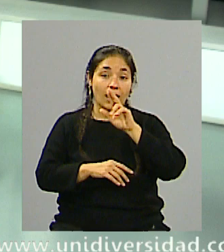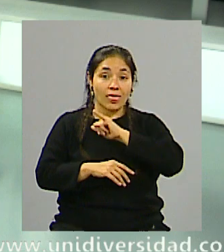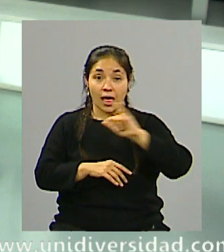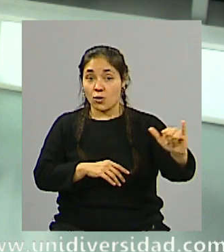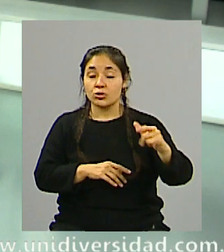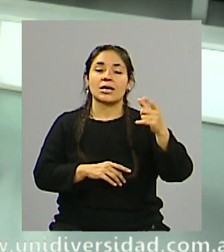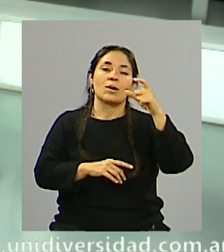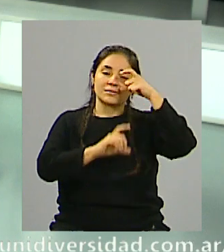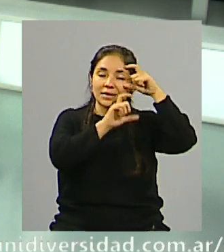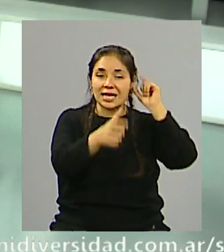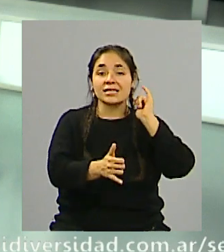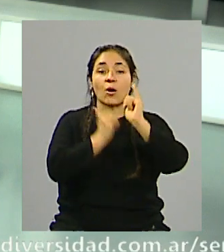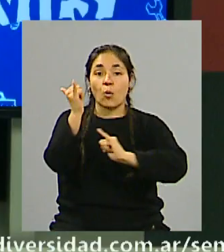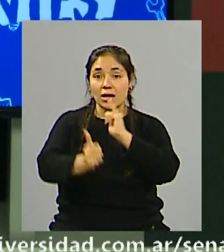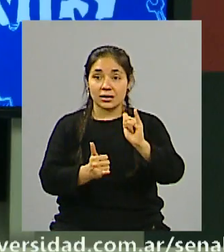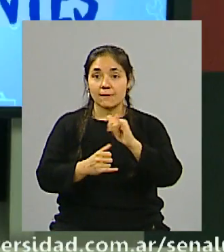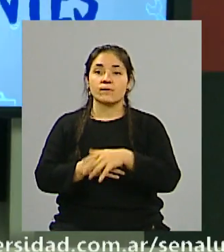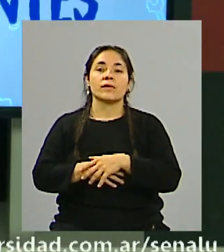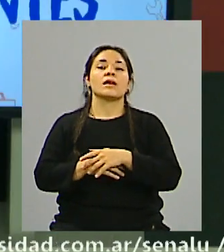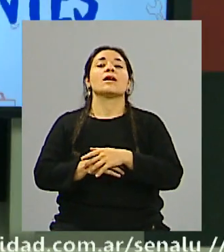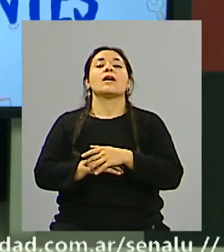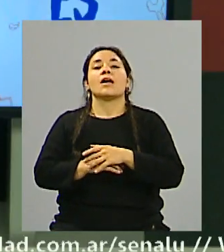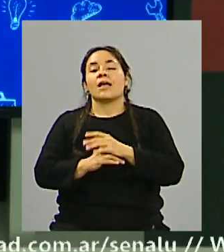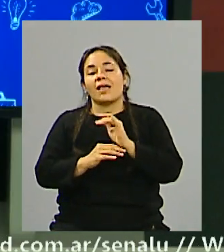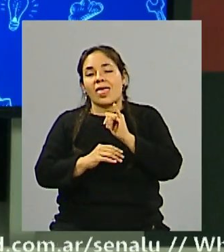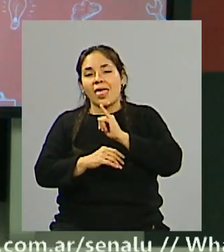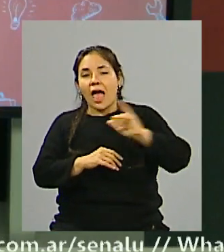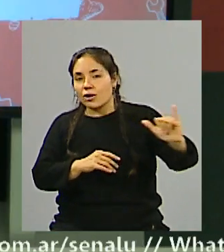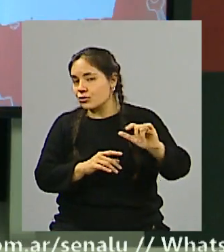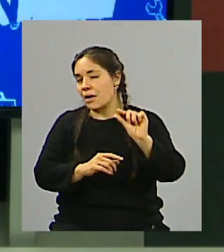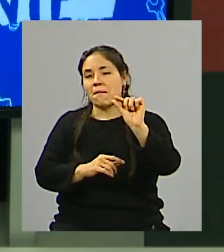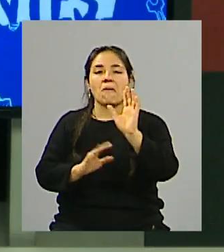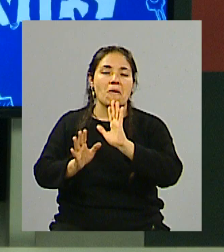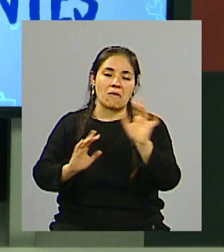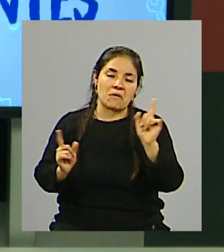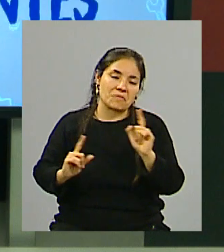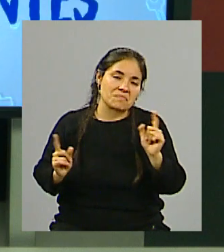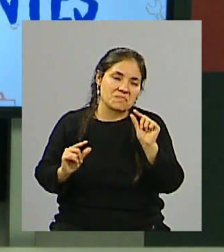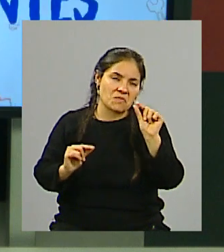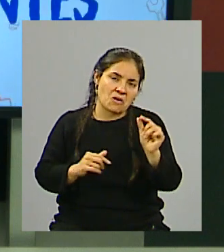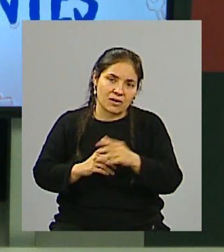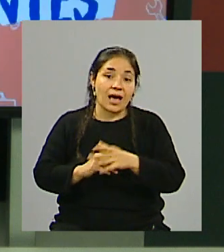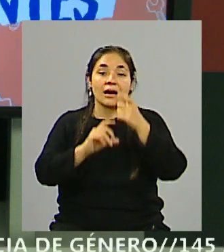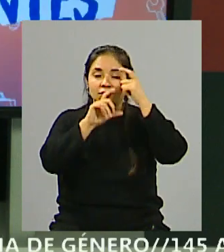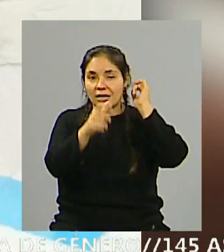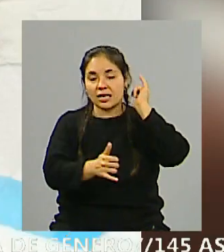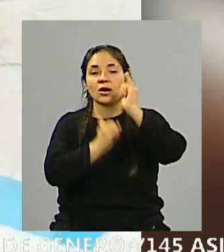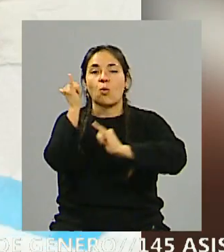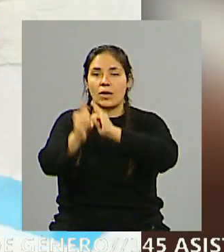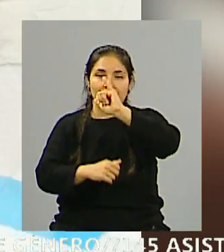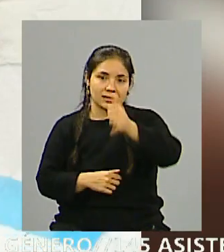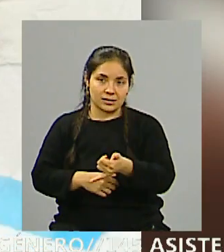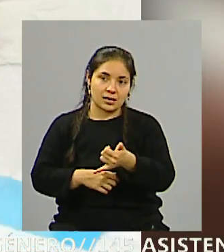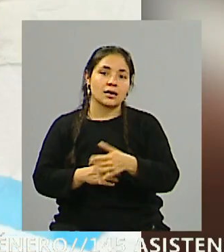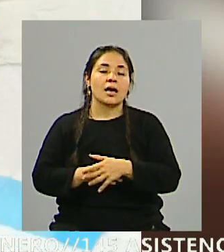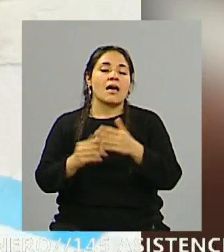comparten la experiencia, la mala experiencia en este caso? Denuncian, como te decía, no hay muchas. Comparten la experiencia. En general hay una